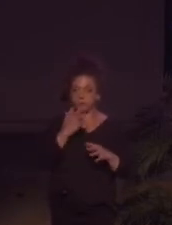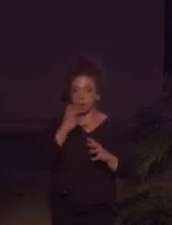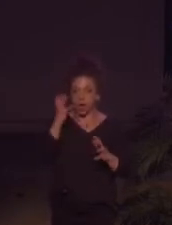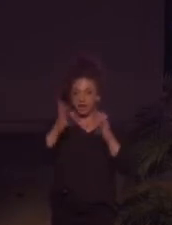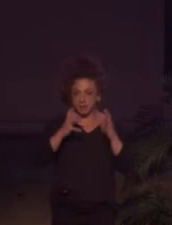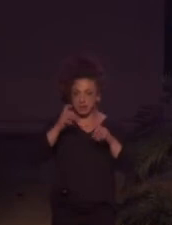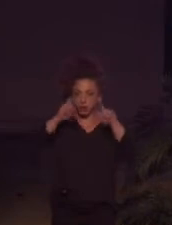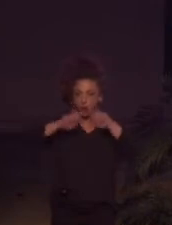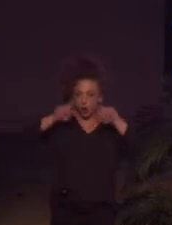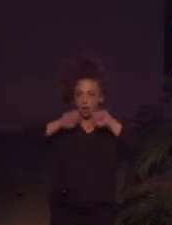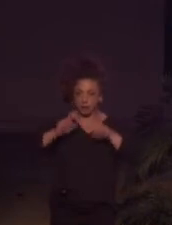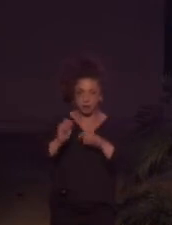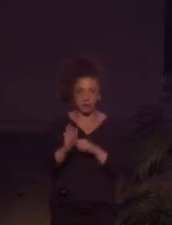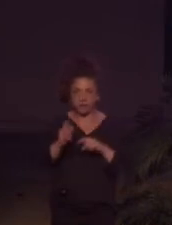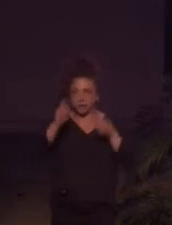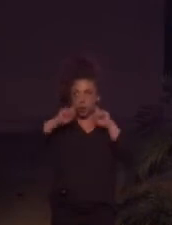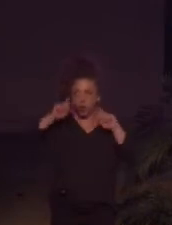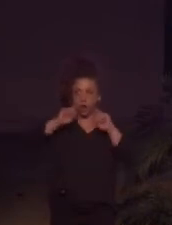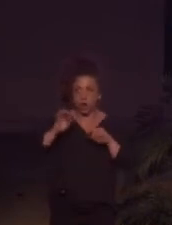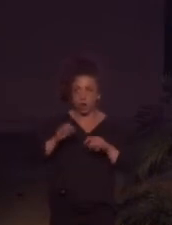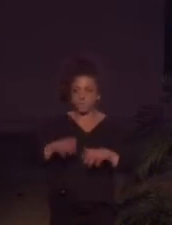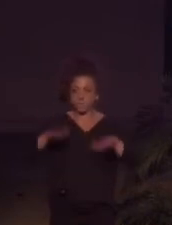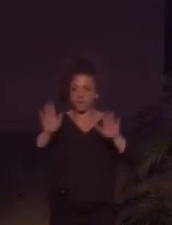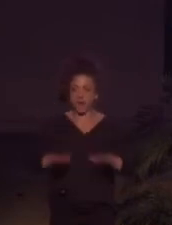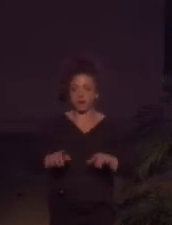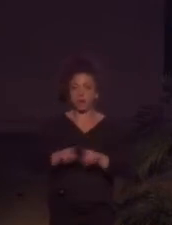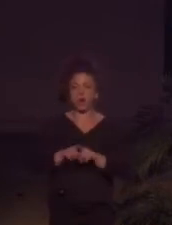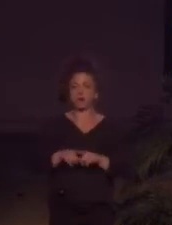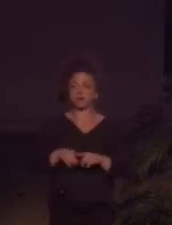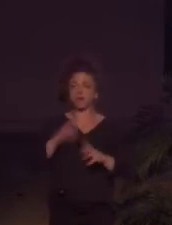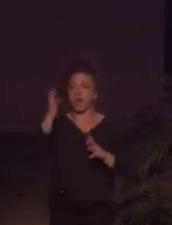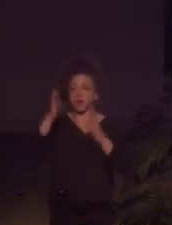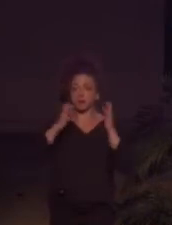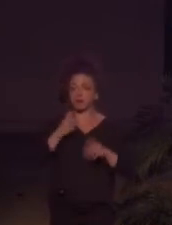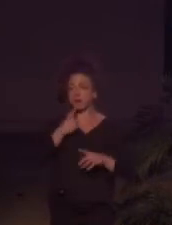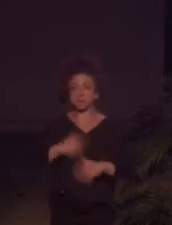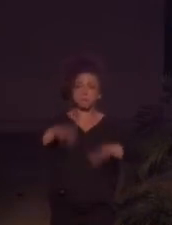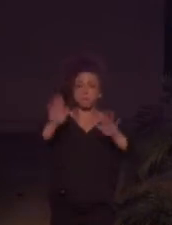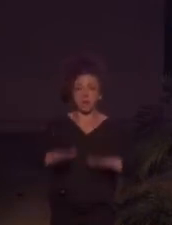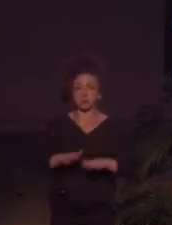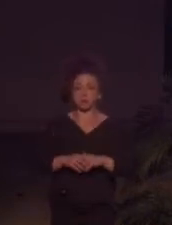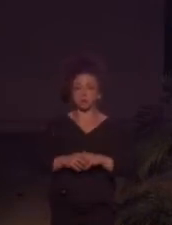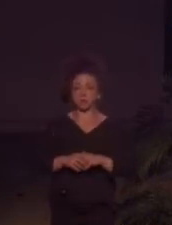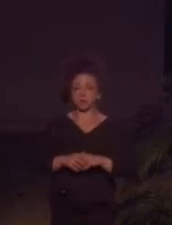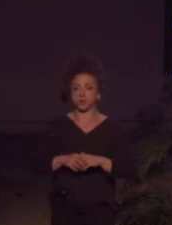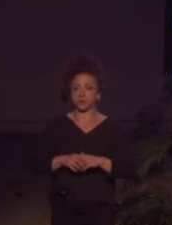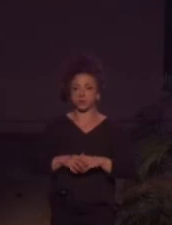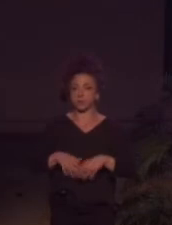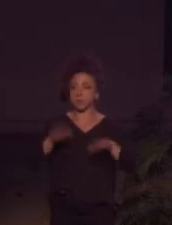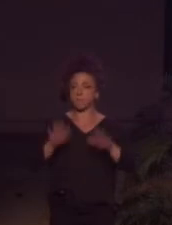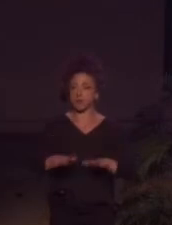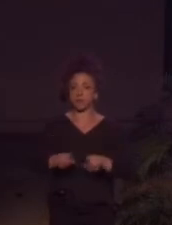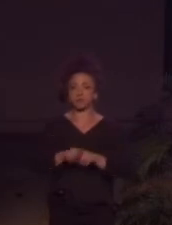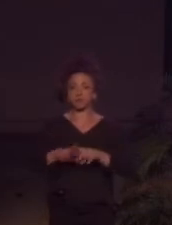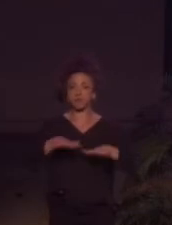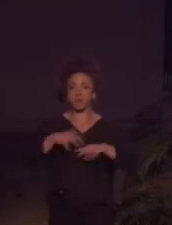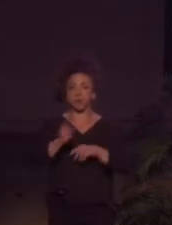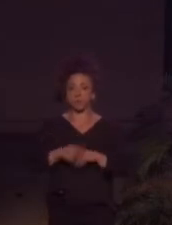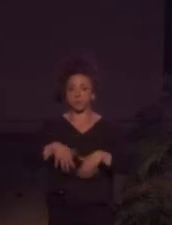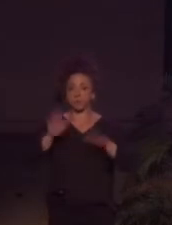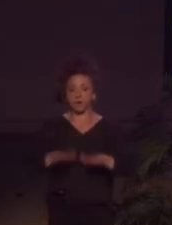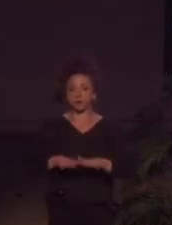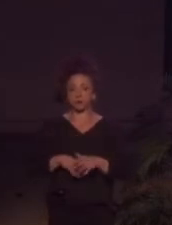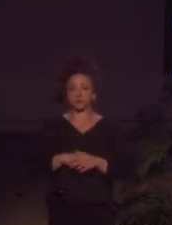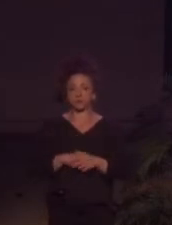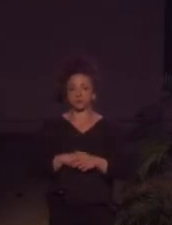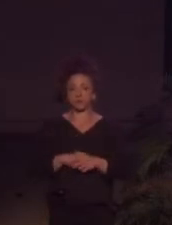Astoak gaur egun ia dira como bineta bat, ez? Osea, astoak ze buru gogorrak dien, ez dien mugitzen. Jode, ez da mugitzen ari, erresistitzen